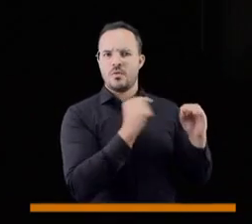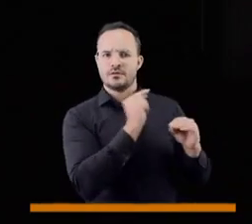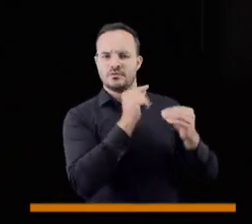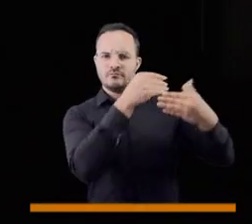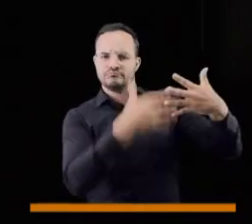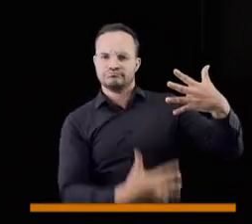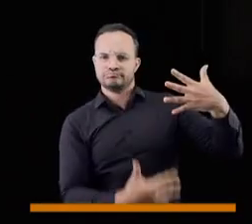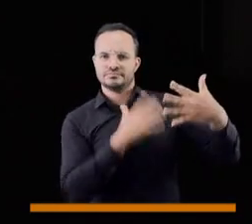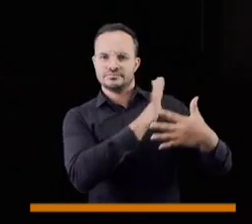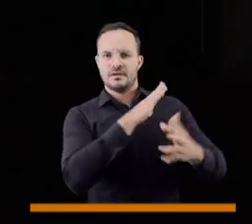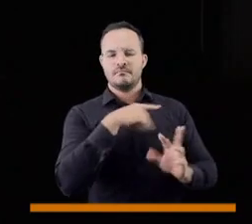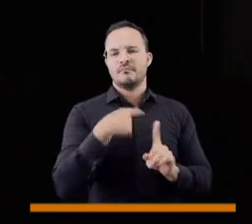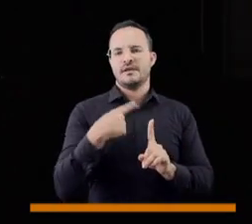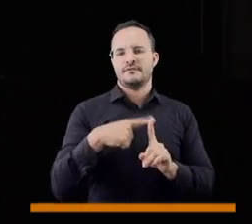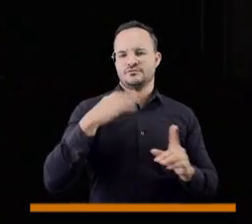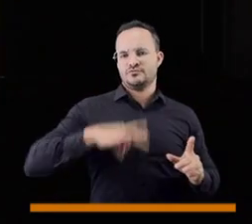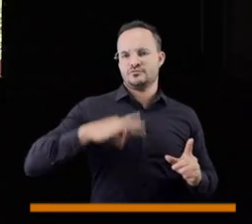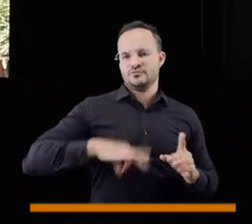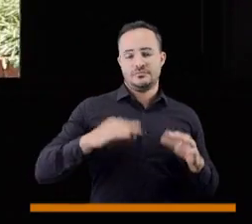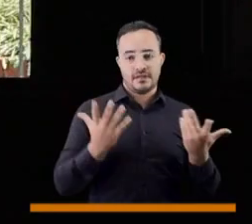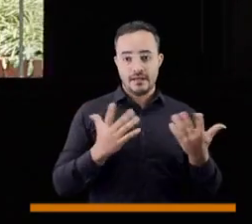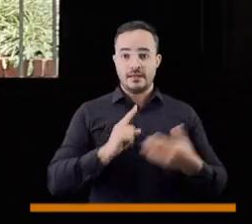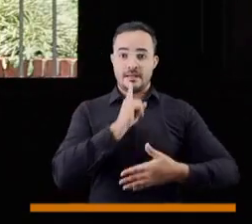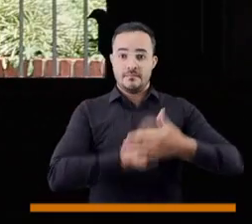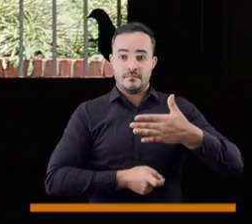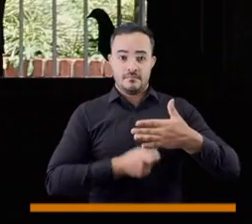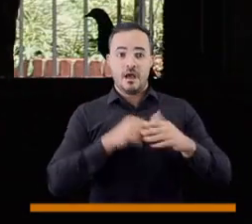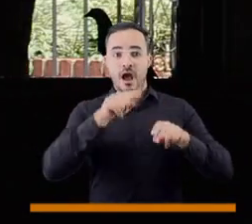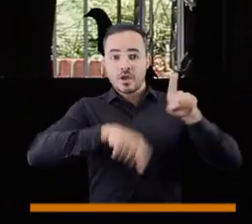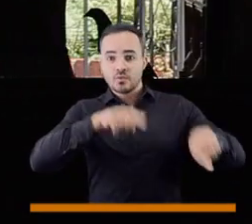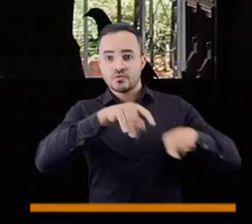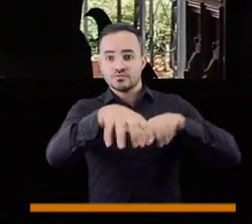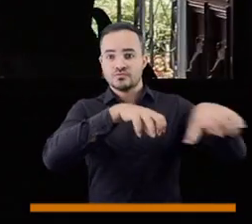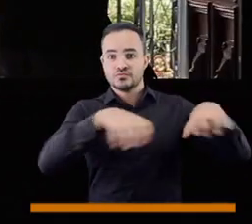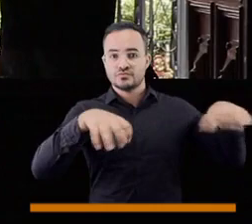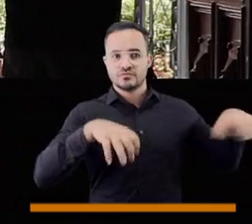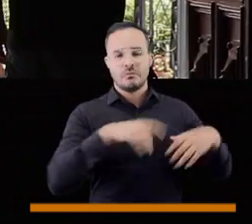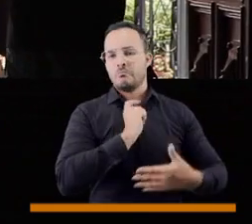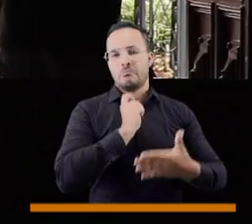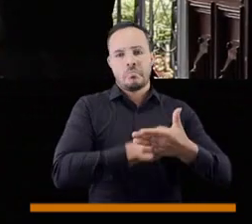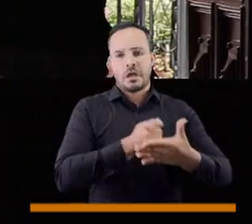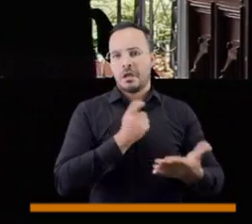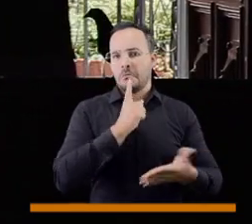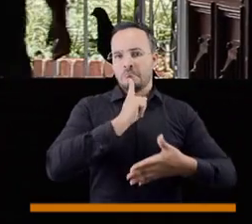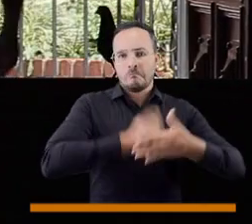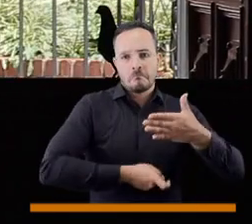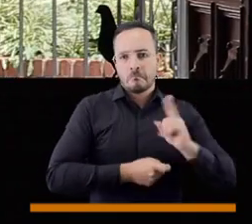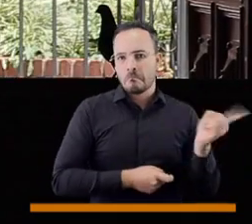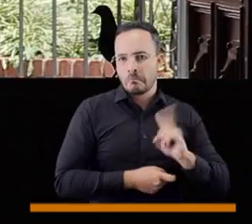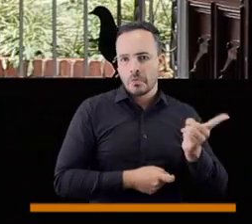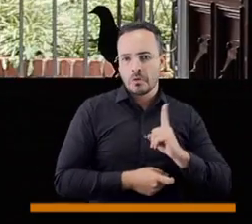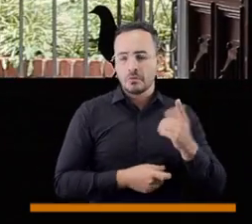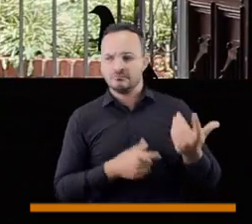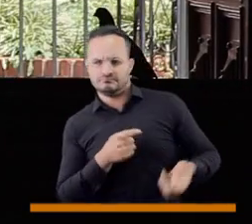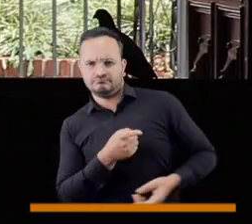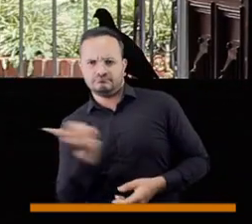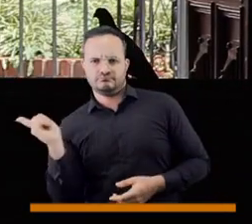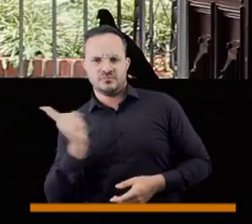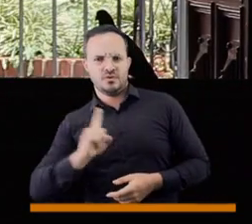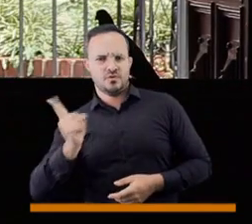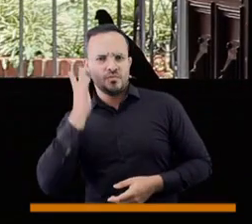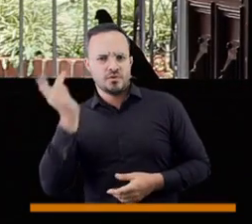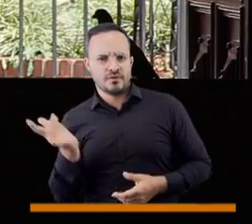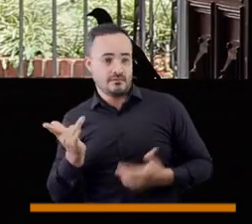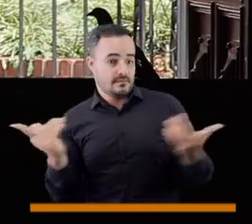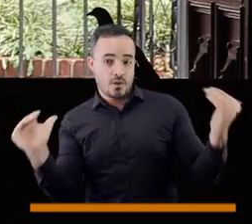Iglesia Católica tiene una serie de beneficios donde tiene un prohibido gravamen, es decir, ellos no pagan impuesto predial sobre unos bienes en